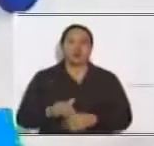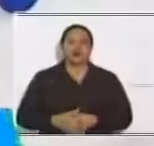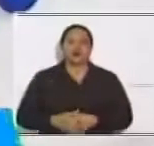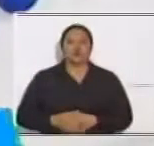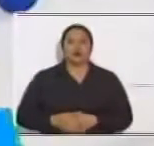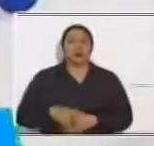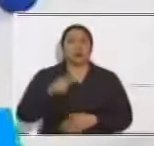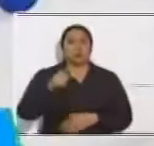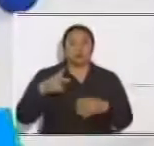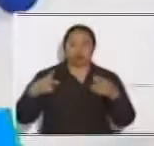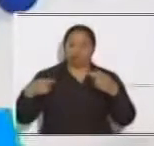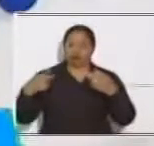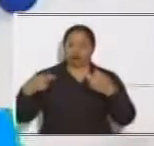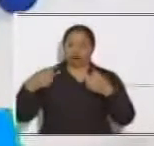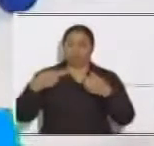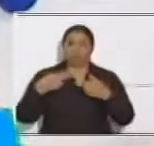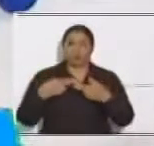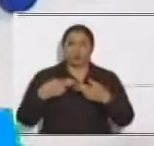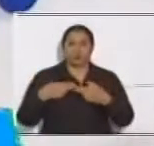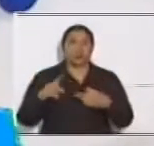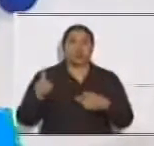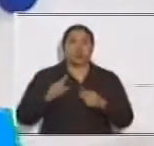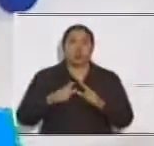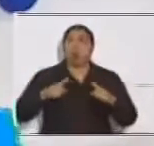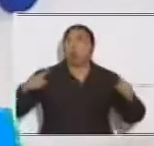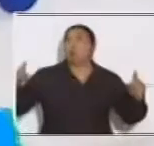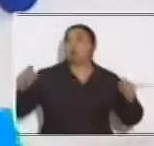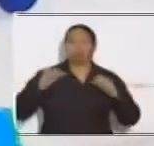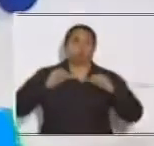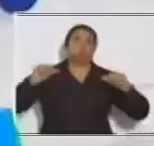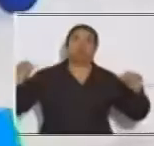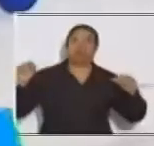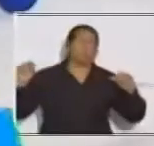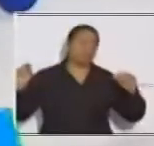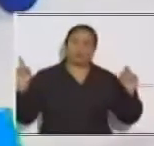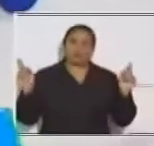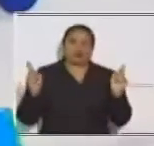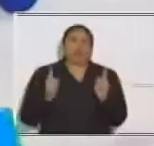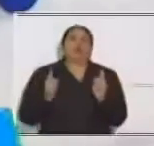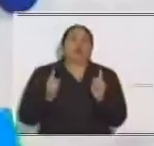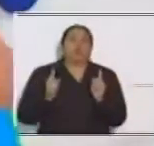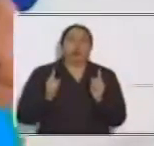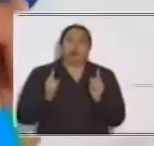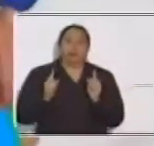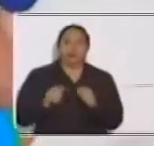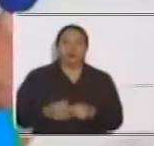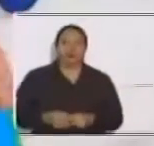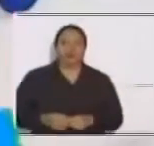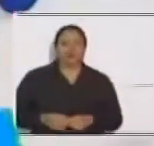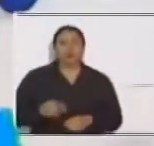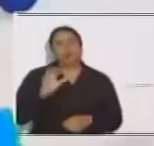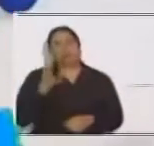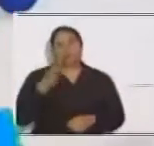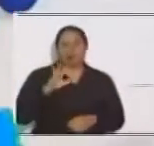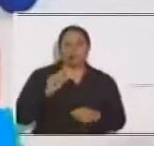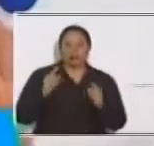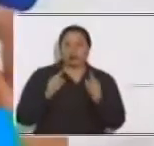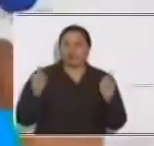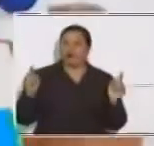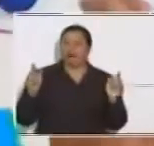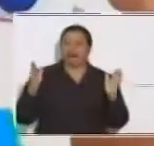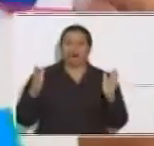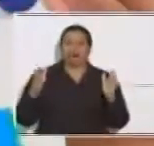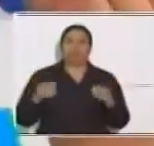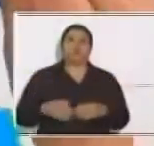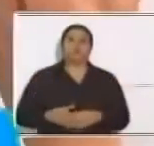a cortar unos pedazos, ni muy grandes, ni muy pequeños, ¿sí? Para trabajar el día de hoy.